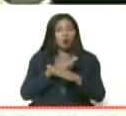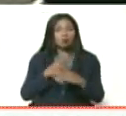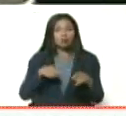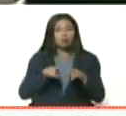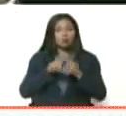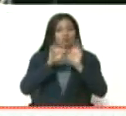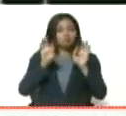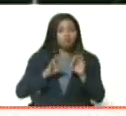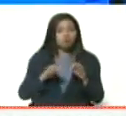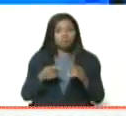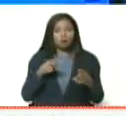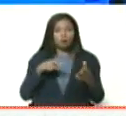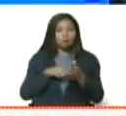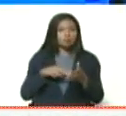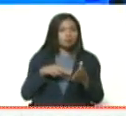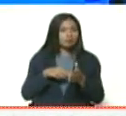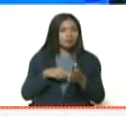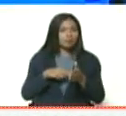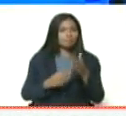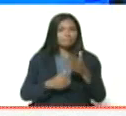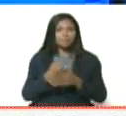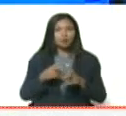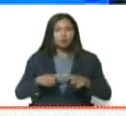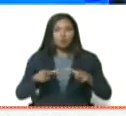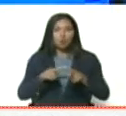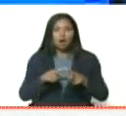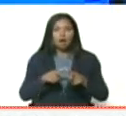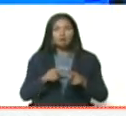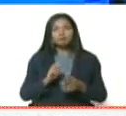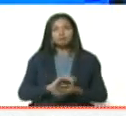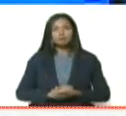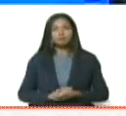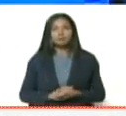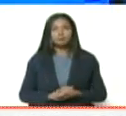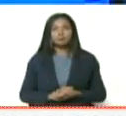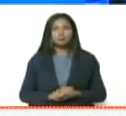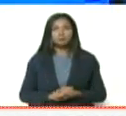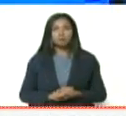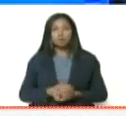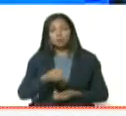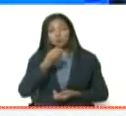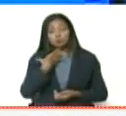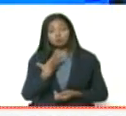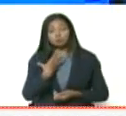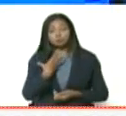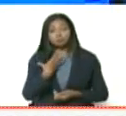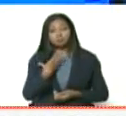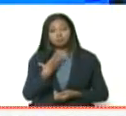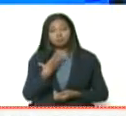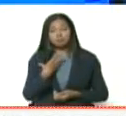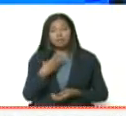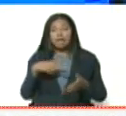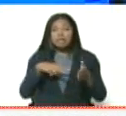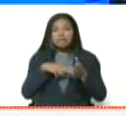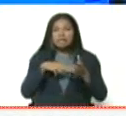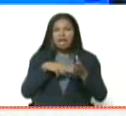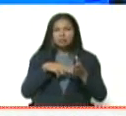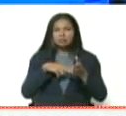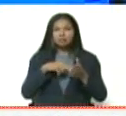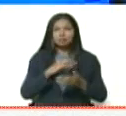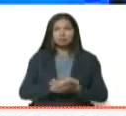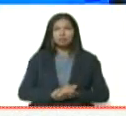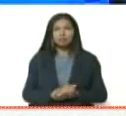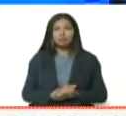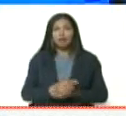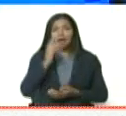comerciales contra Irak, el Irak de Saddam Hussein. Bueno, en el Irak de Saddam Hussein,